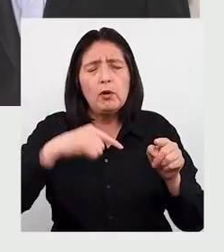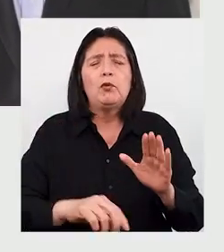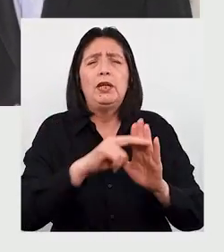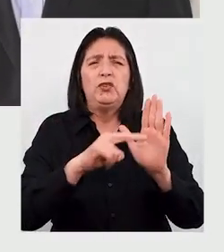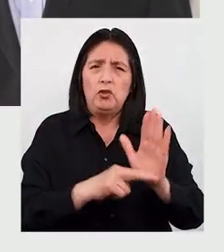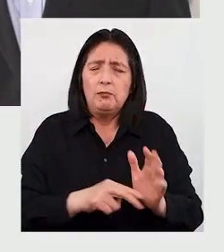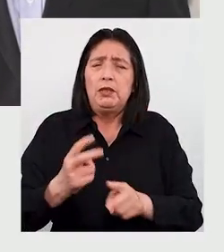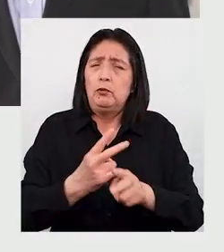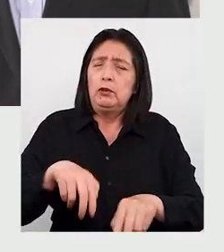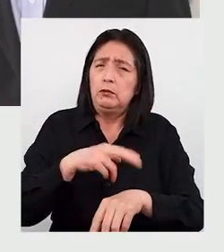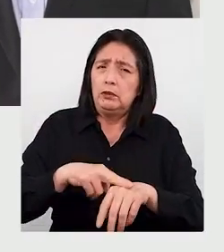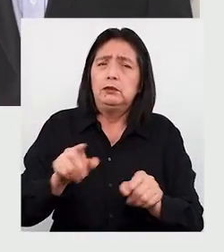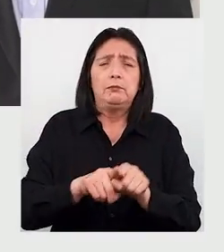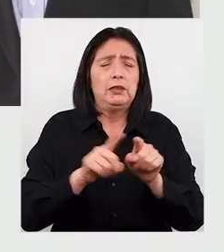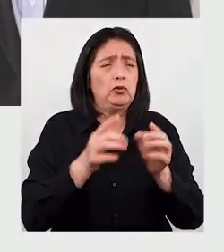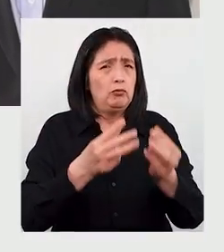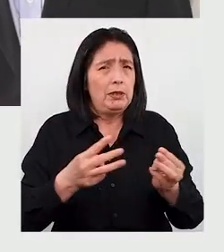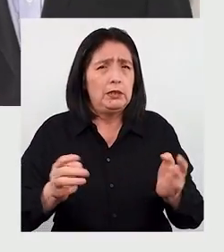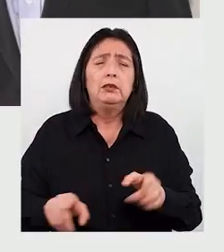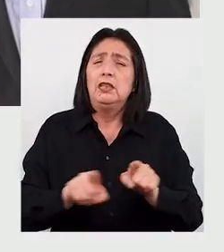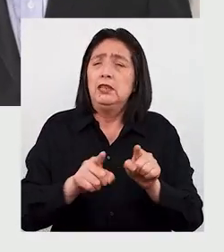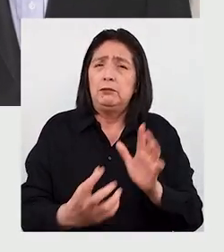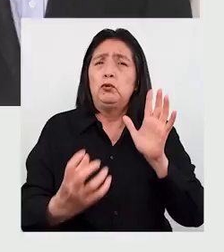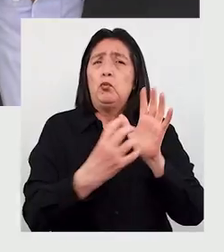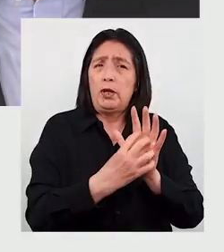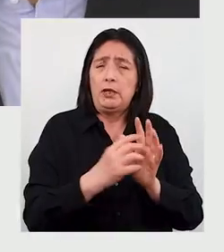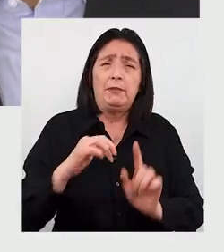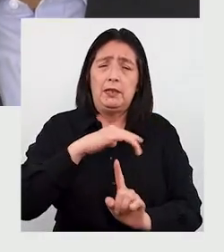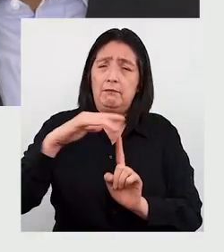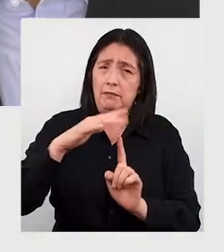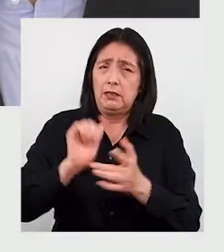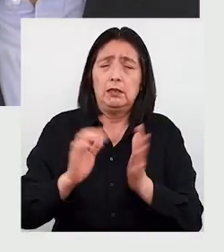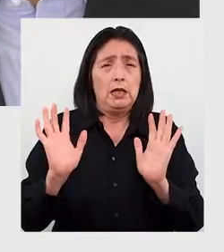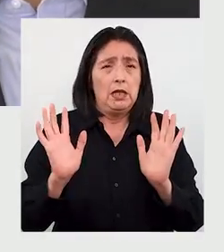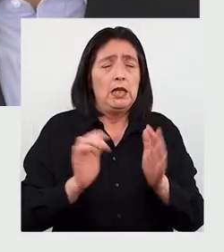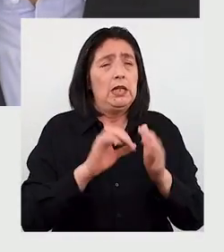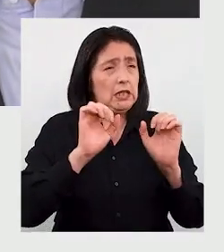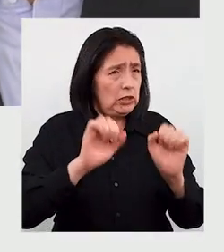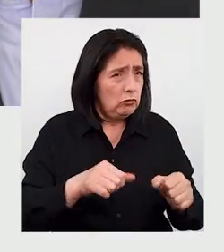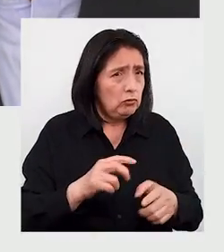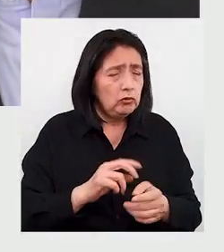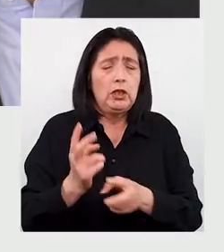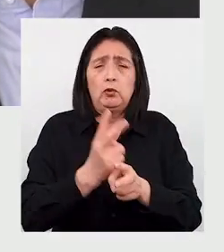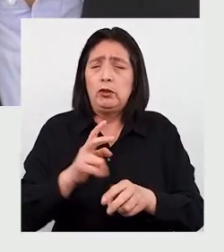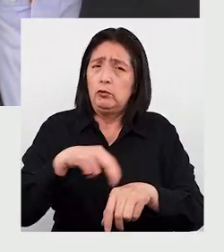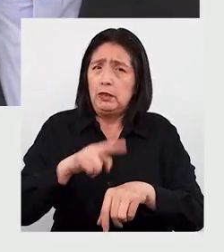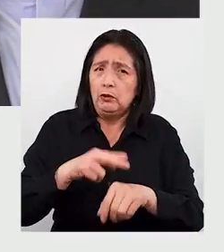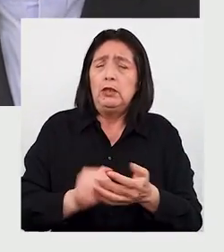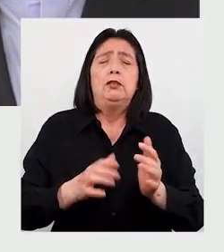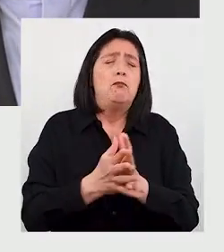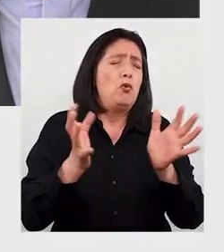sostenibilidad, como la trazabilidad de sus materiales y su huella ambiental. Entonces, La sostenibilidad se convierte en un